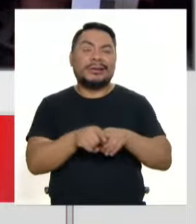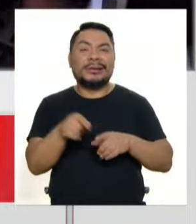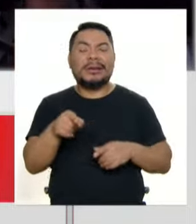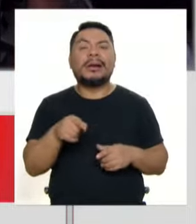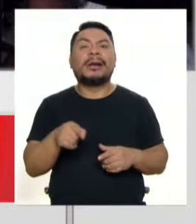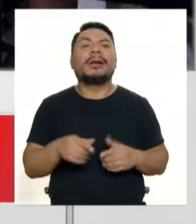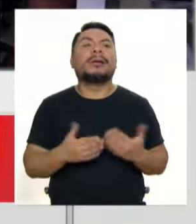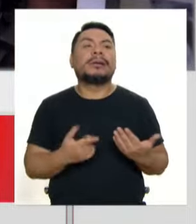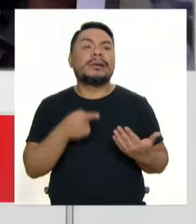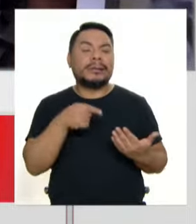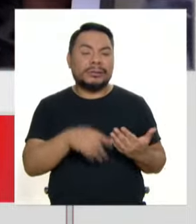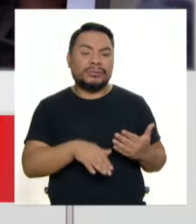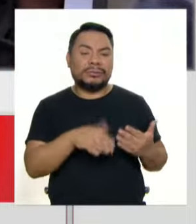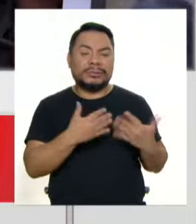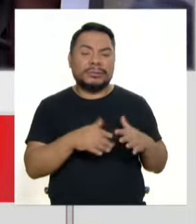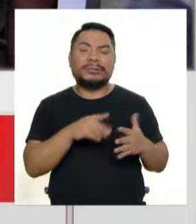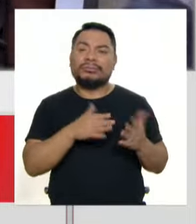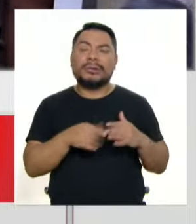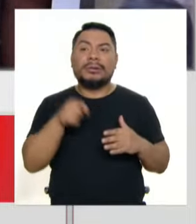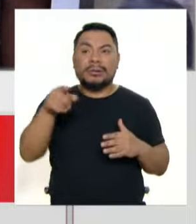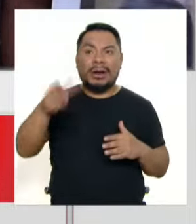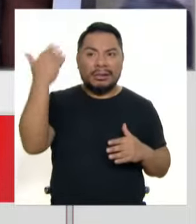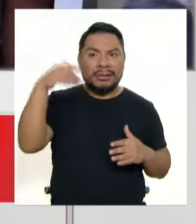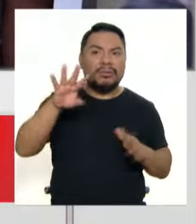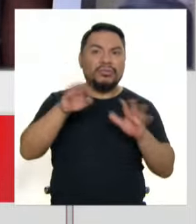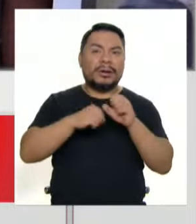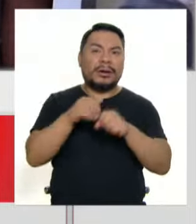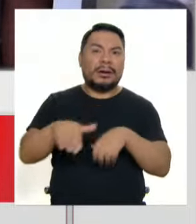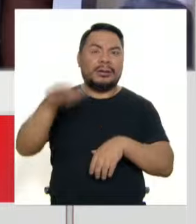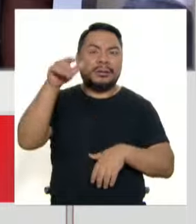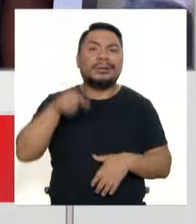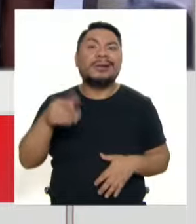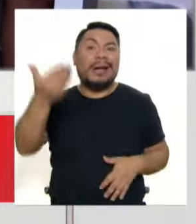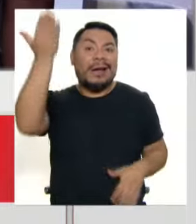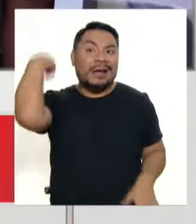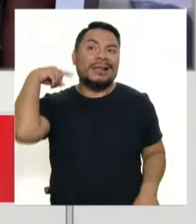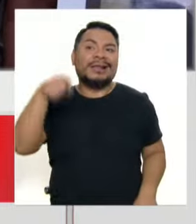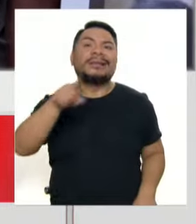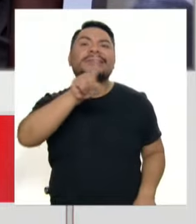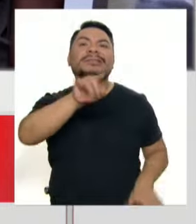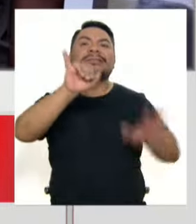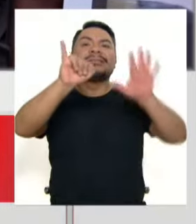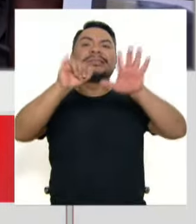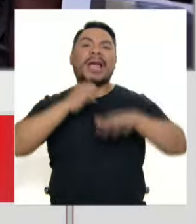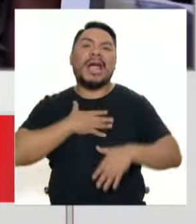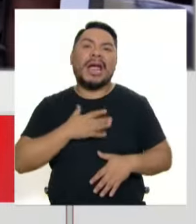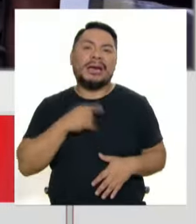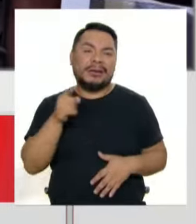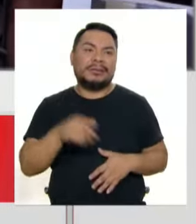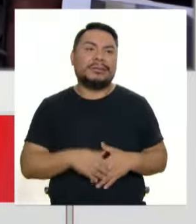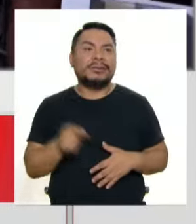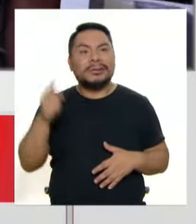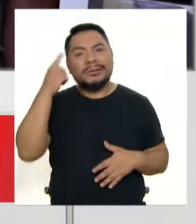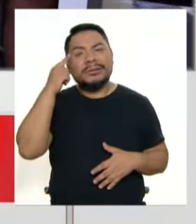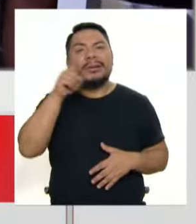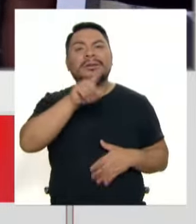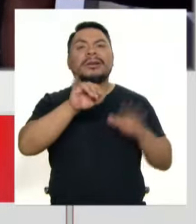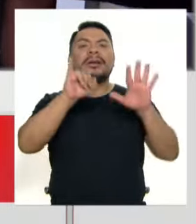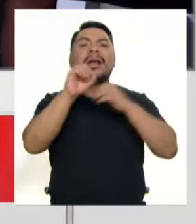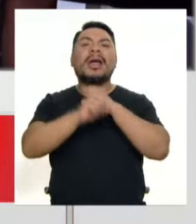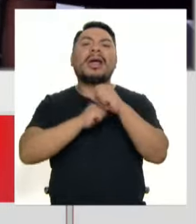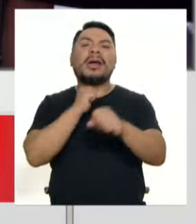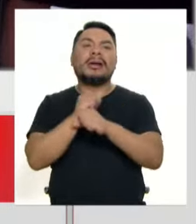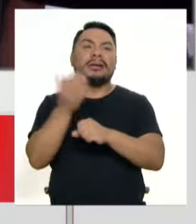han permitido que la reconozca. Sí, en el 2015 ella tenía 16 años, por eso es que la consideraban como una infractora